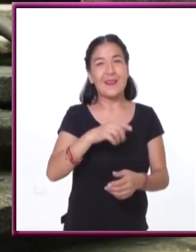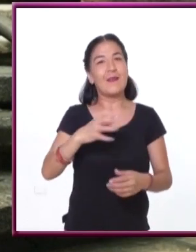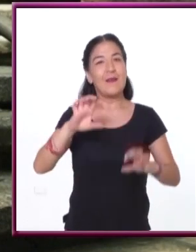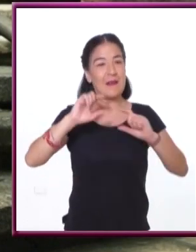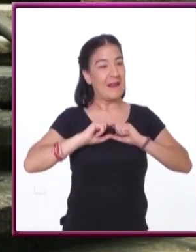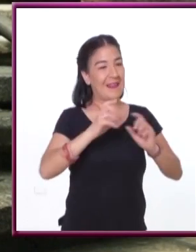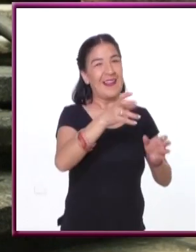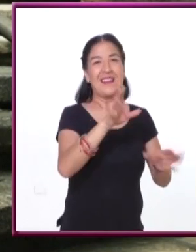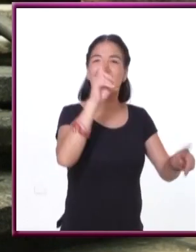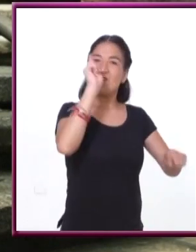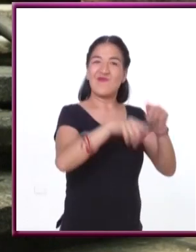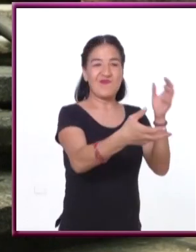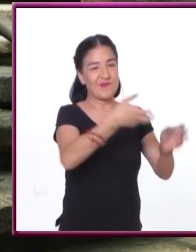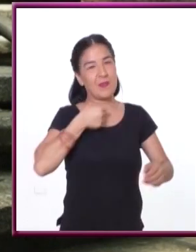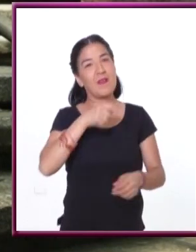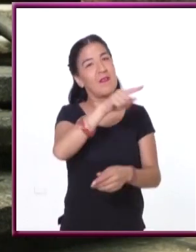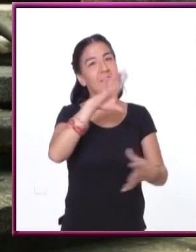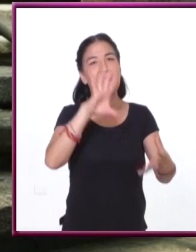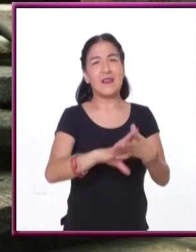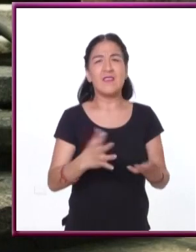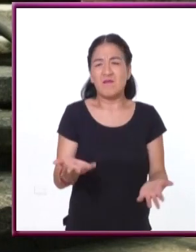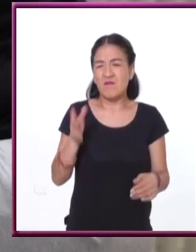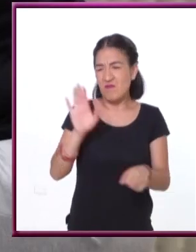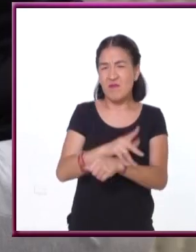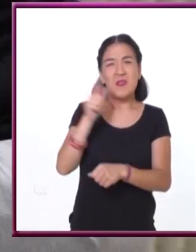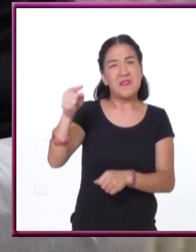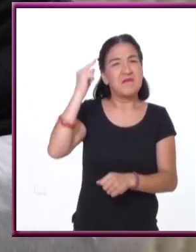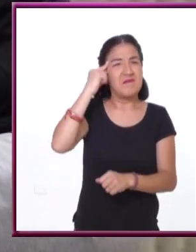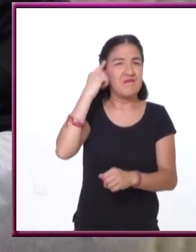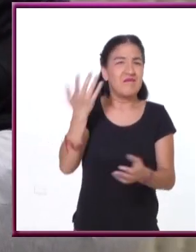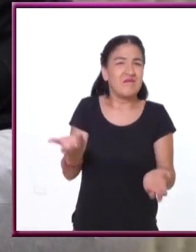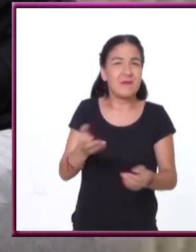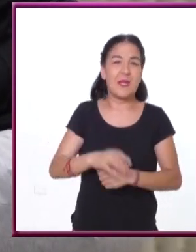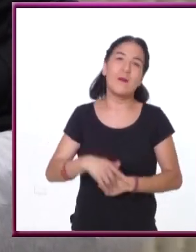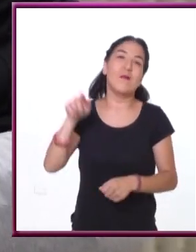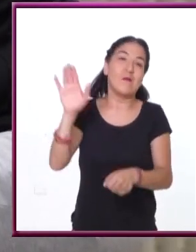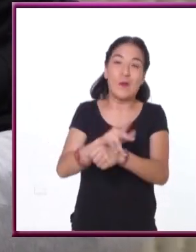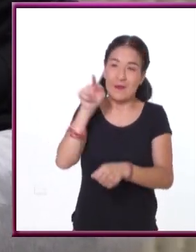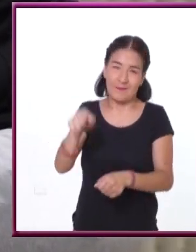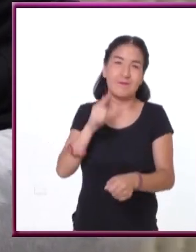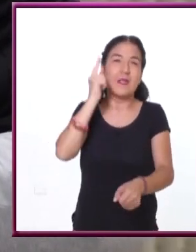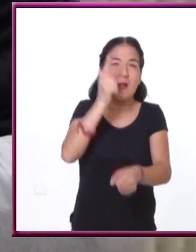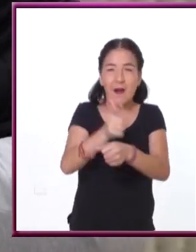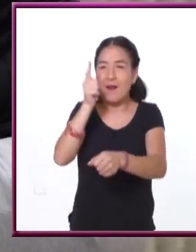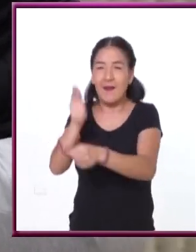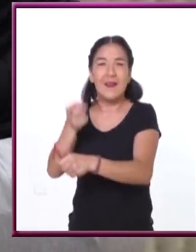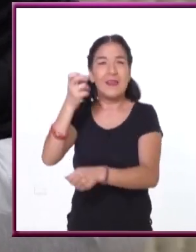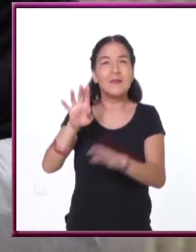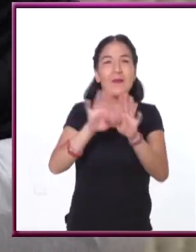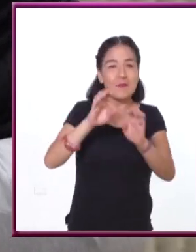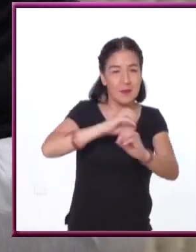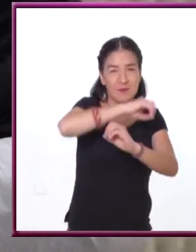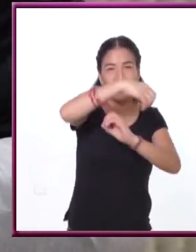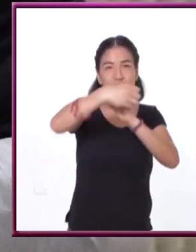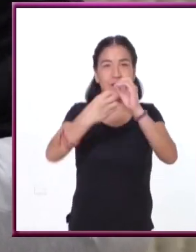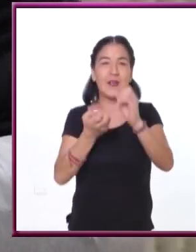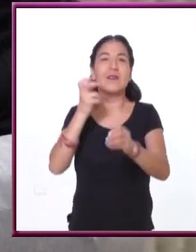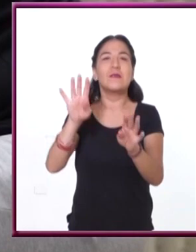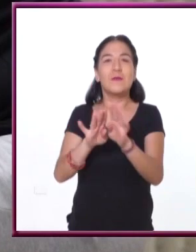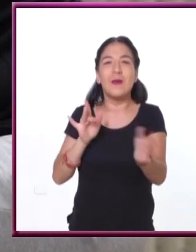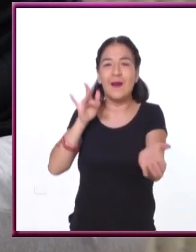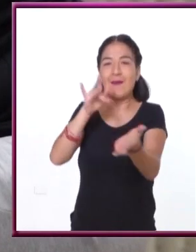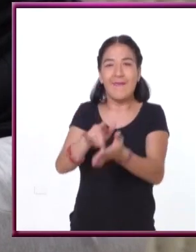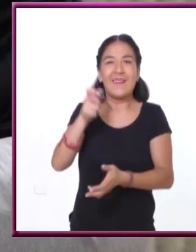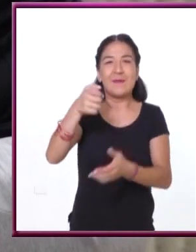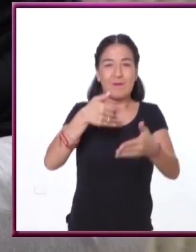quisieran encarcelar. O sea, ¿por qué se enojaron tanto con él? Porque sus descubrimientos astronómicos lo llevaron a apoyar el modelo heliocéntrico